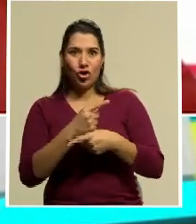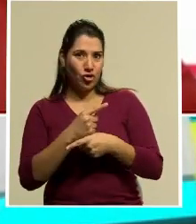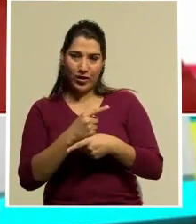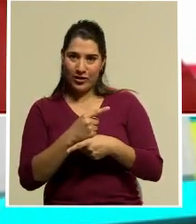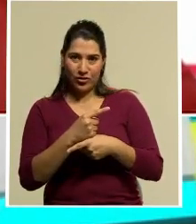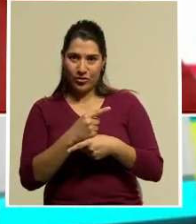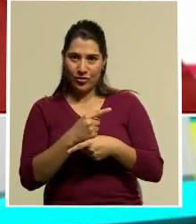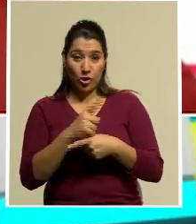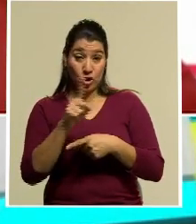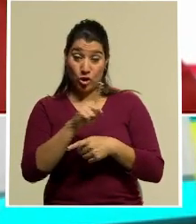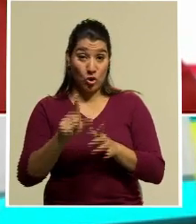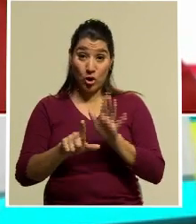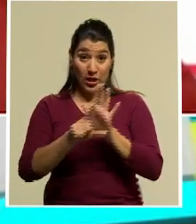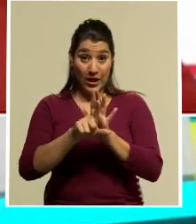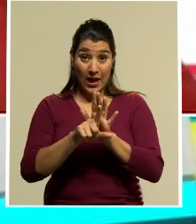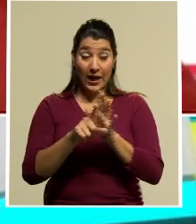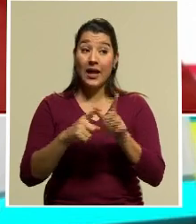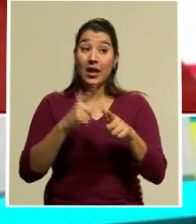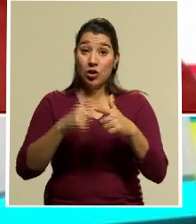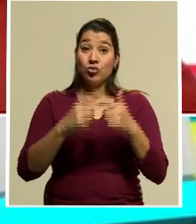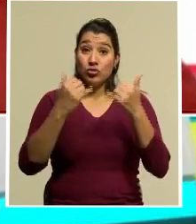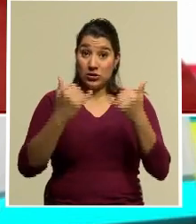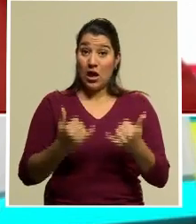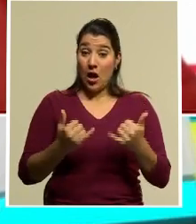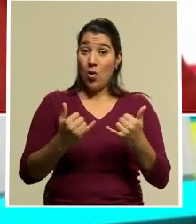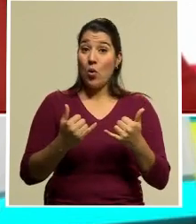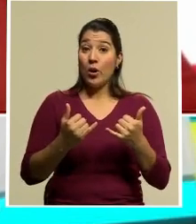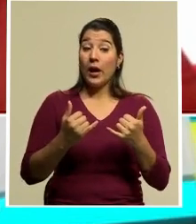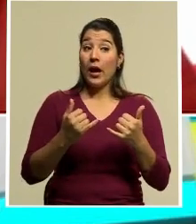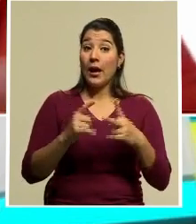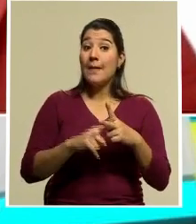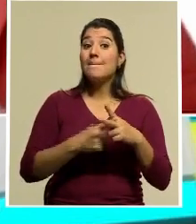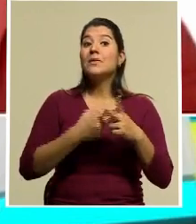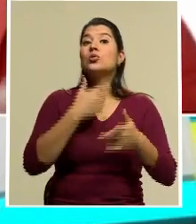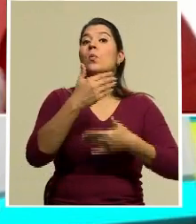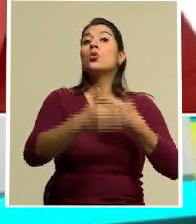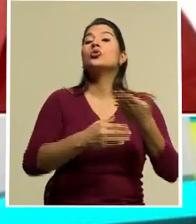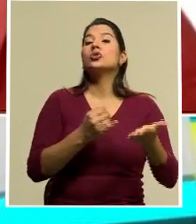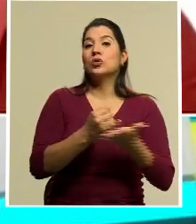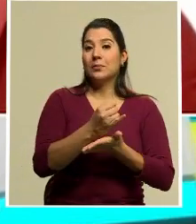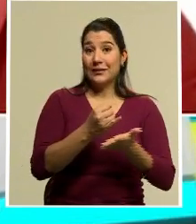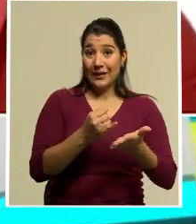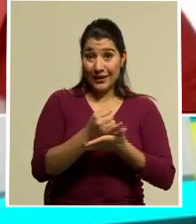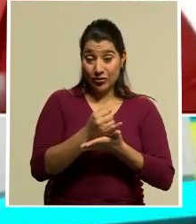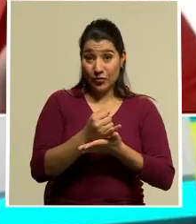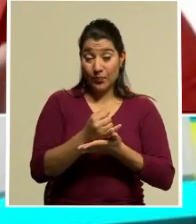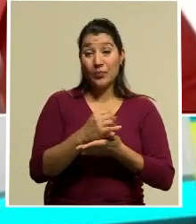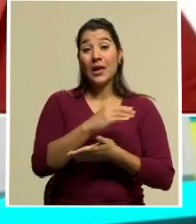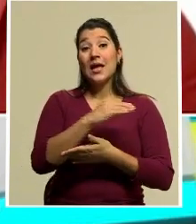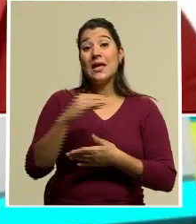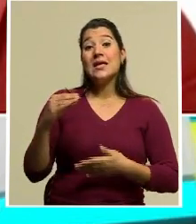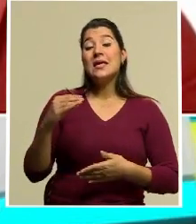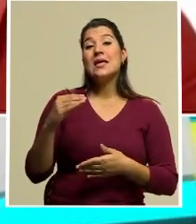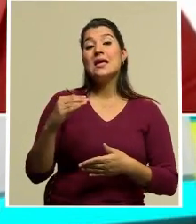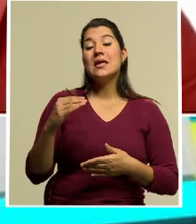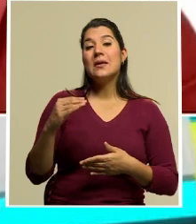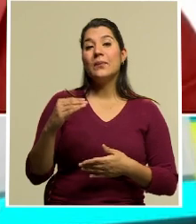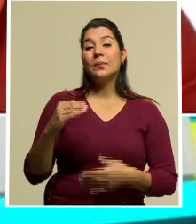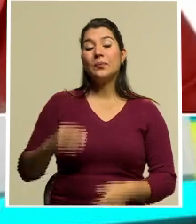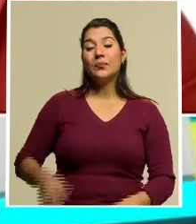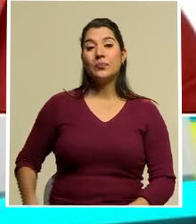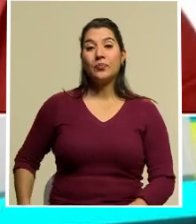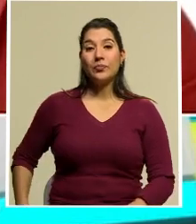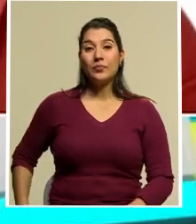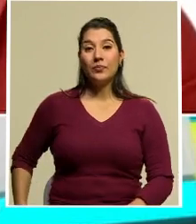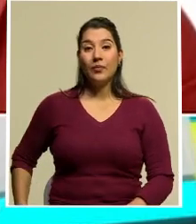interpuesta por Juan Carlos Hidalgo, siendo que pues esto está